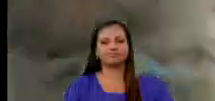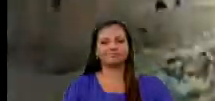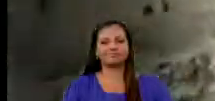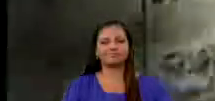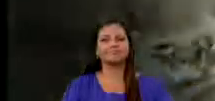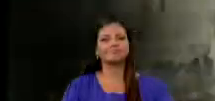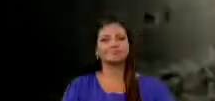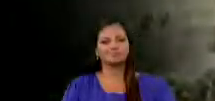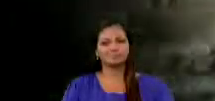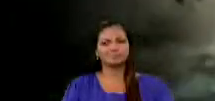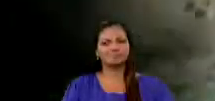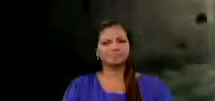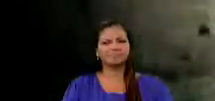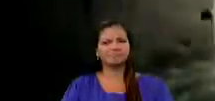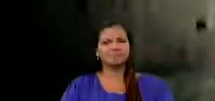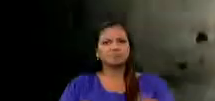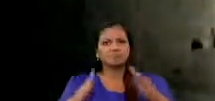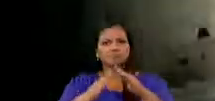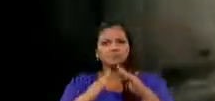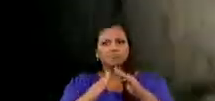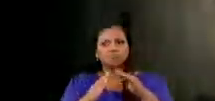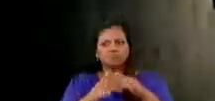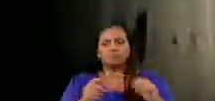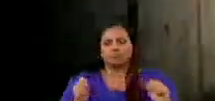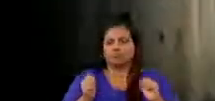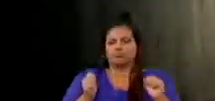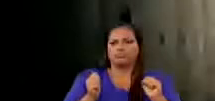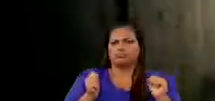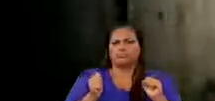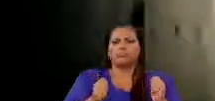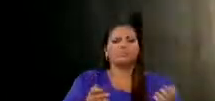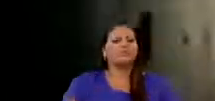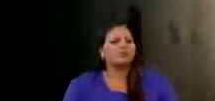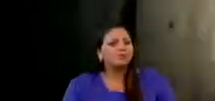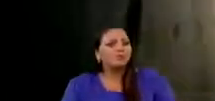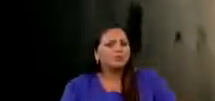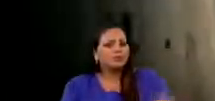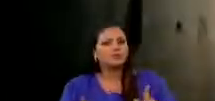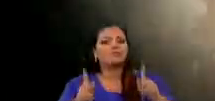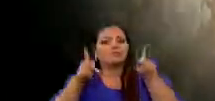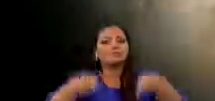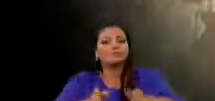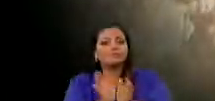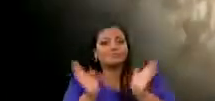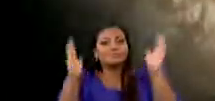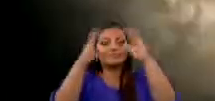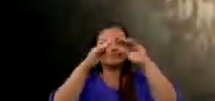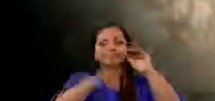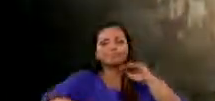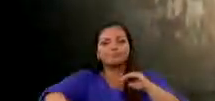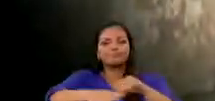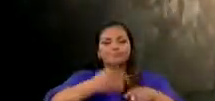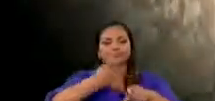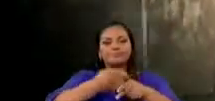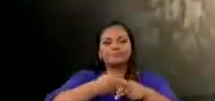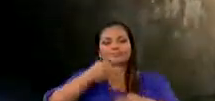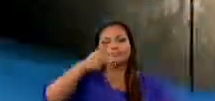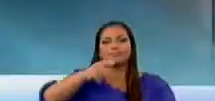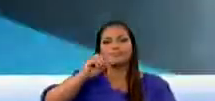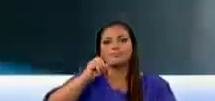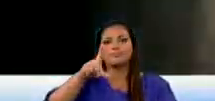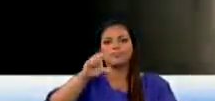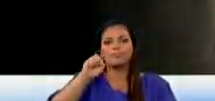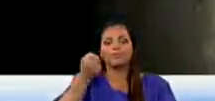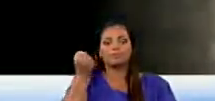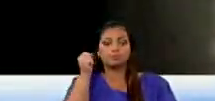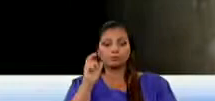Le dicen la Casa del Terror. Está ubicada en la cooperativa Polo Sur de la Isla Trinitaria y según los moradores está abandonada desde